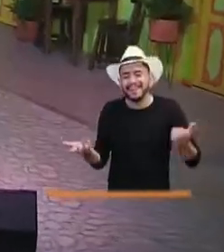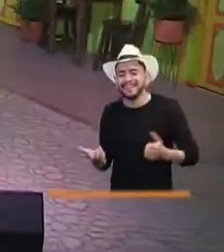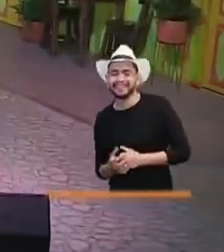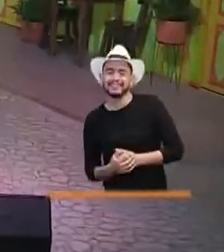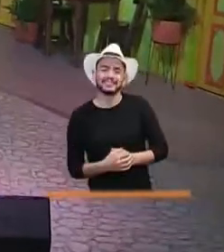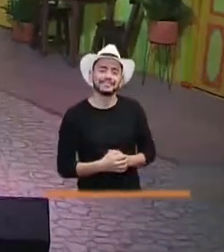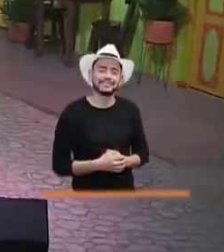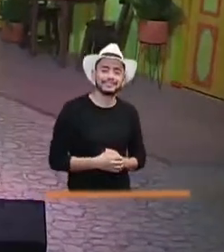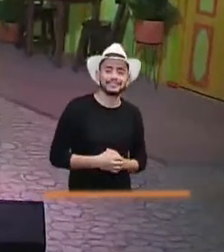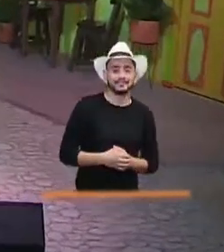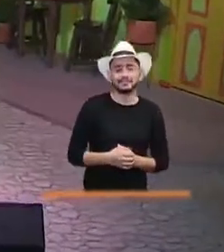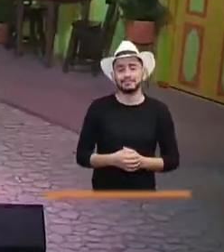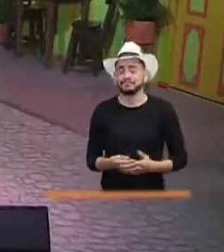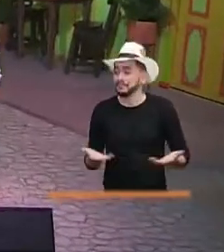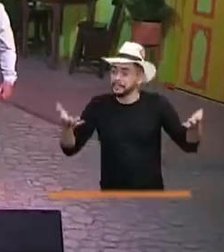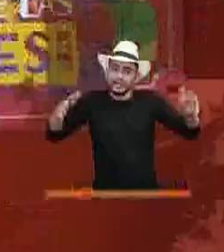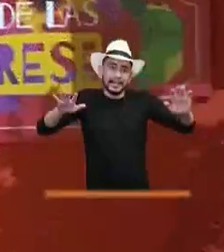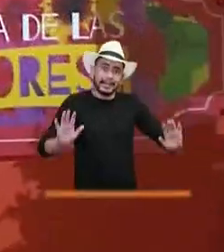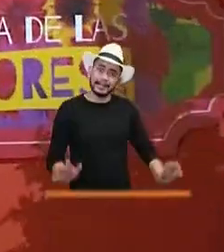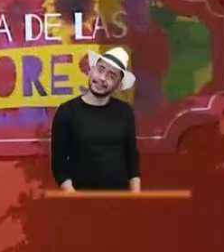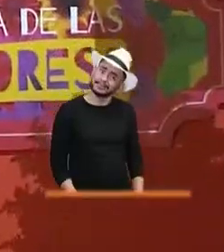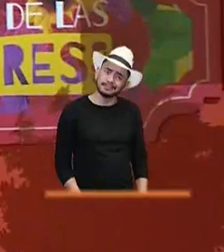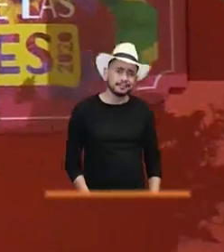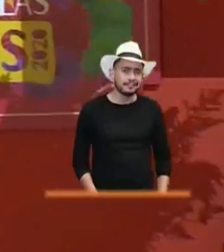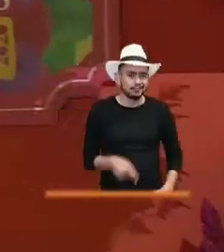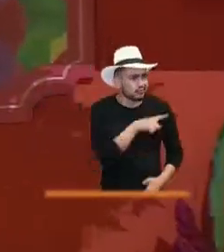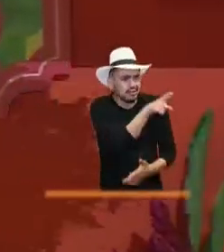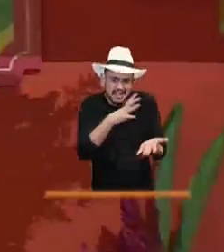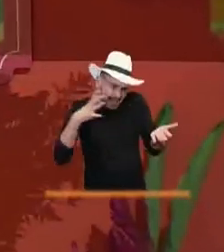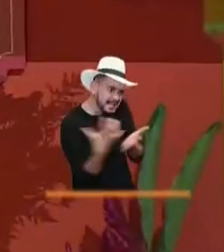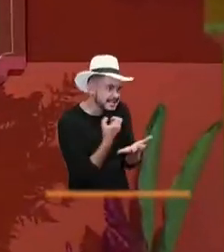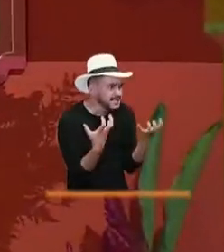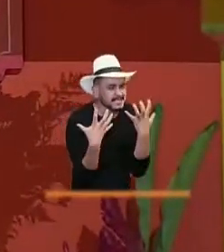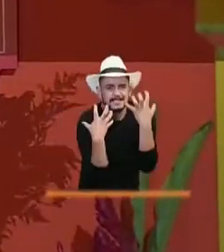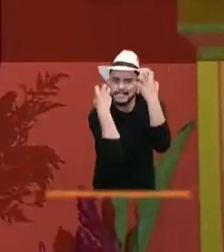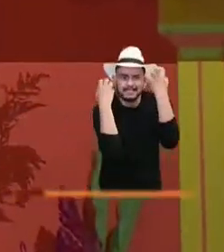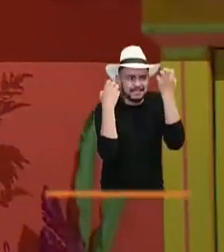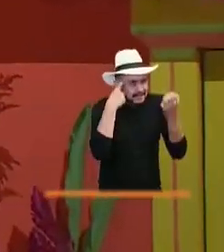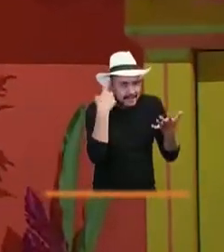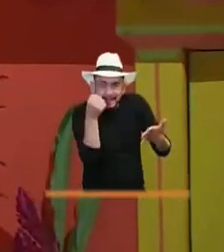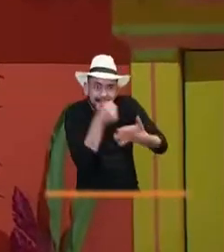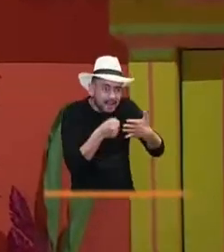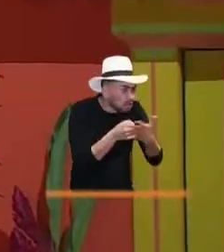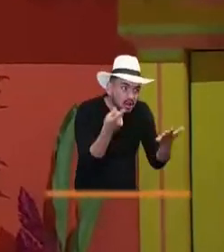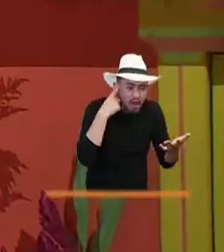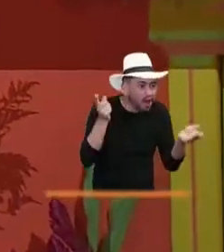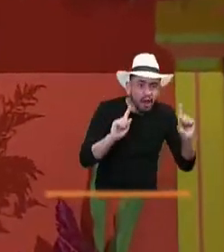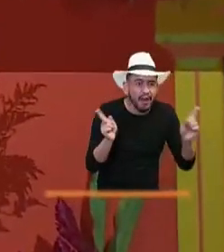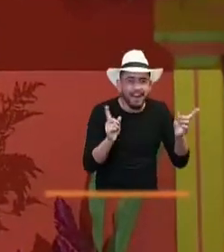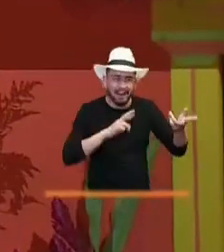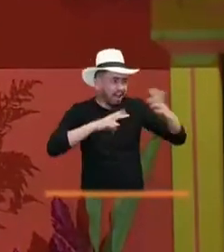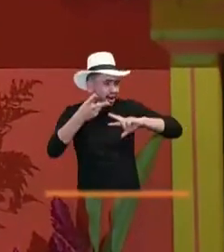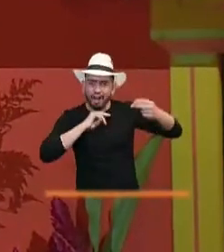Pa' que no quede berraco, como piensa tan distinto, enseguida yo